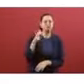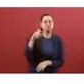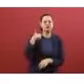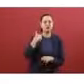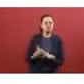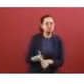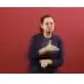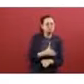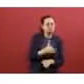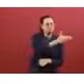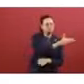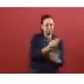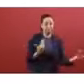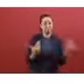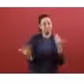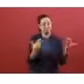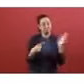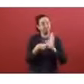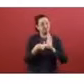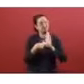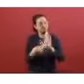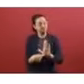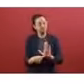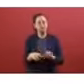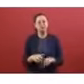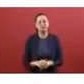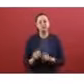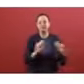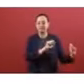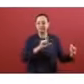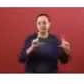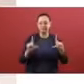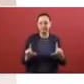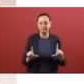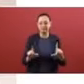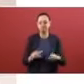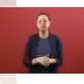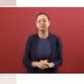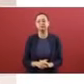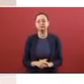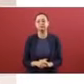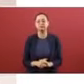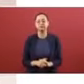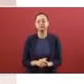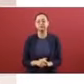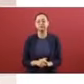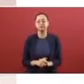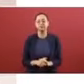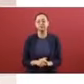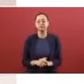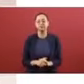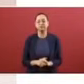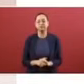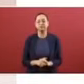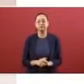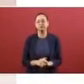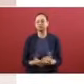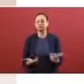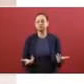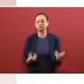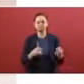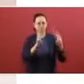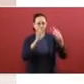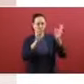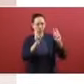a las anteriores administraciones. La siguiente también señala que el tema de los, bueno, estos